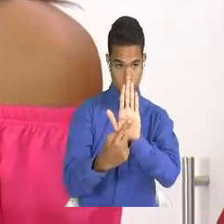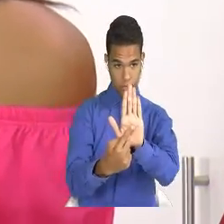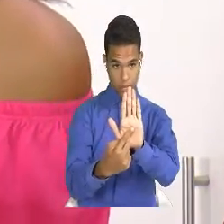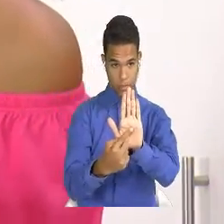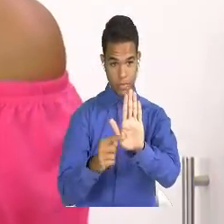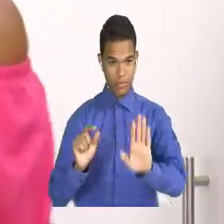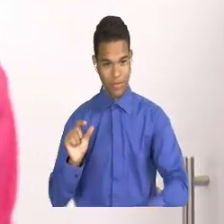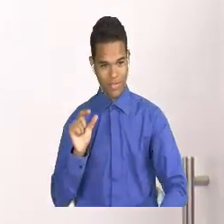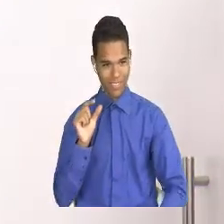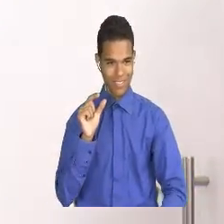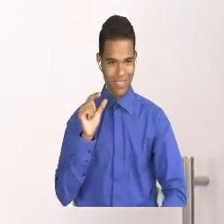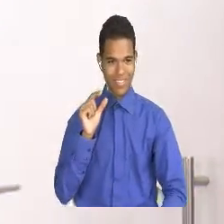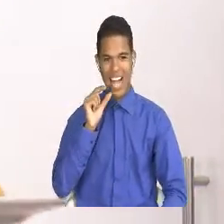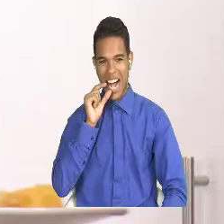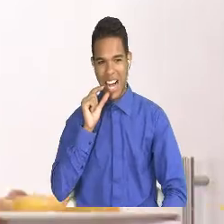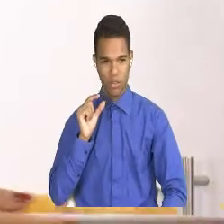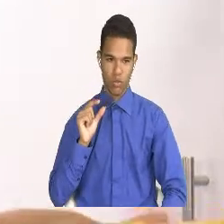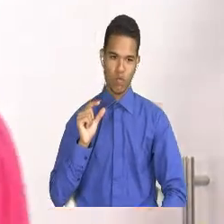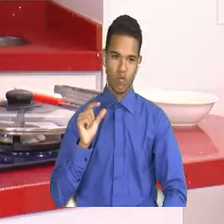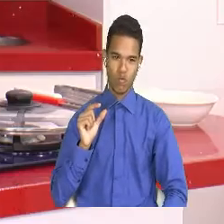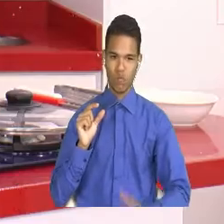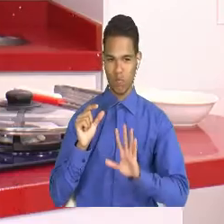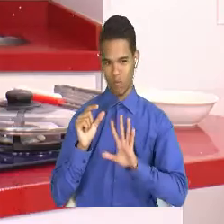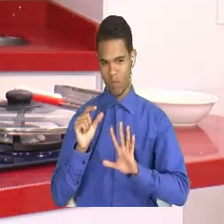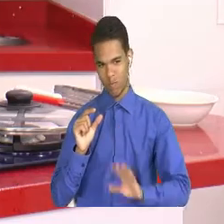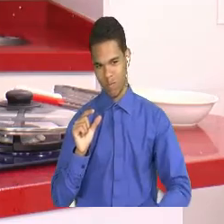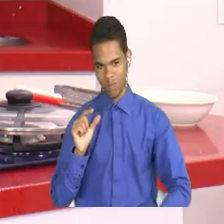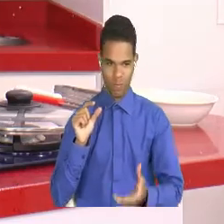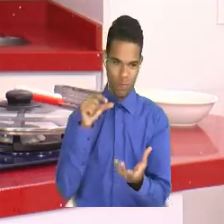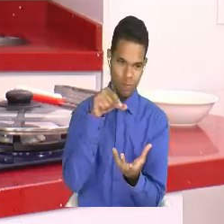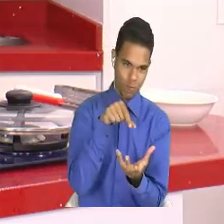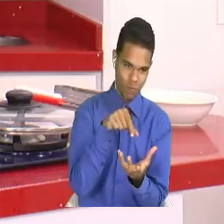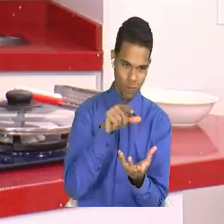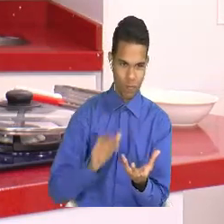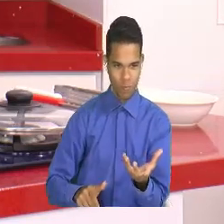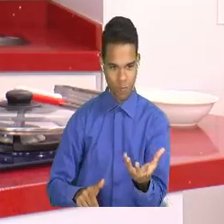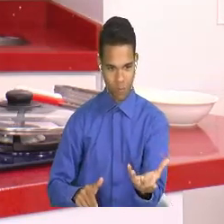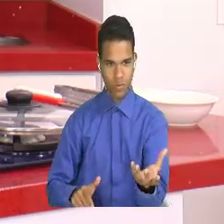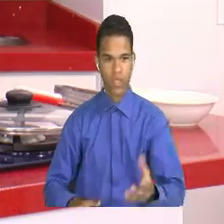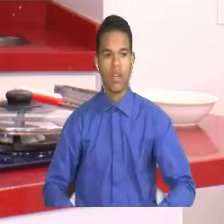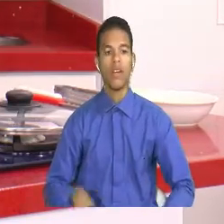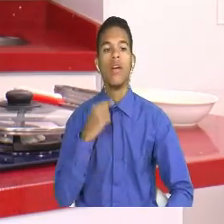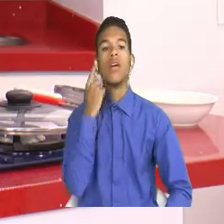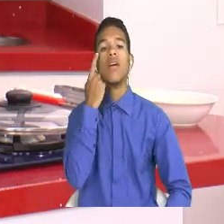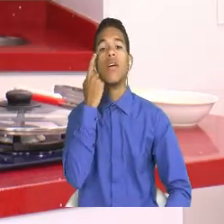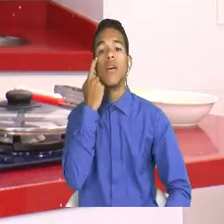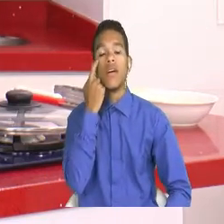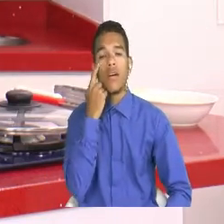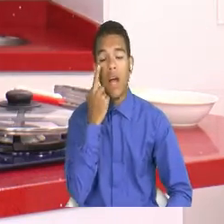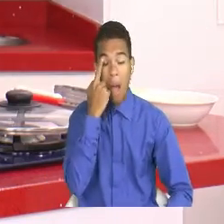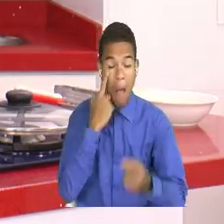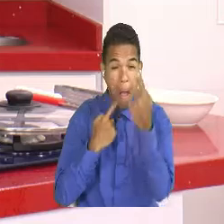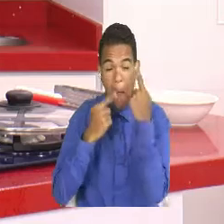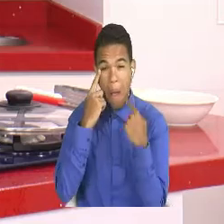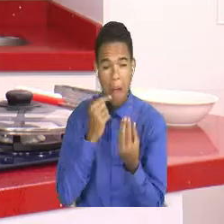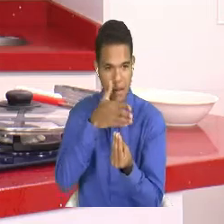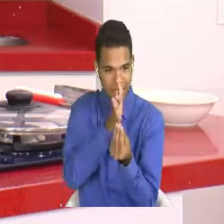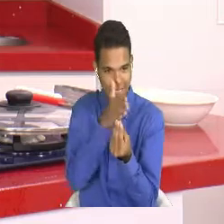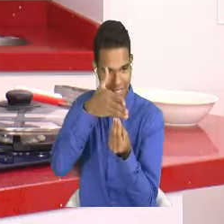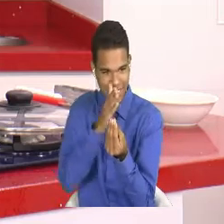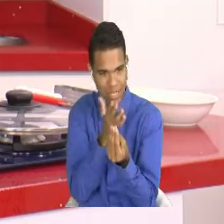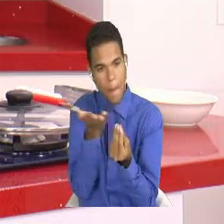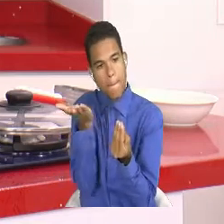es comerlos con todas las de ley. Sí, sí, sí, sí. Acá y así quedan de esta forma. Vamos a hacer ahora los aros de cebolla. Ok. La idea es que